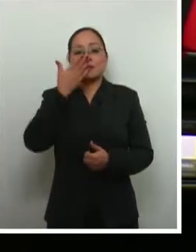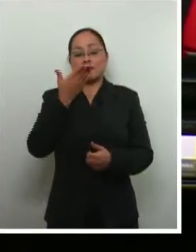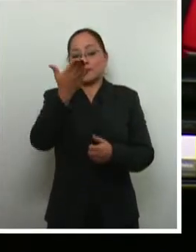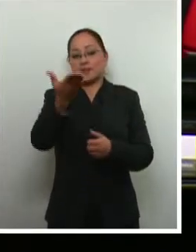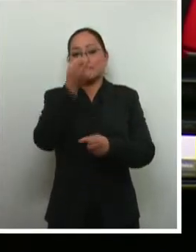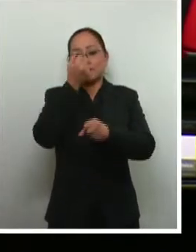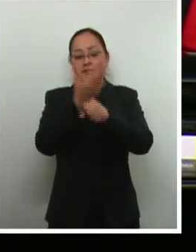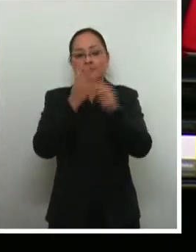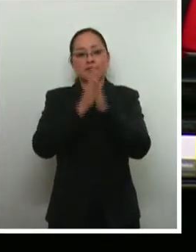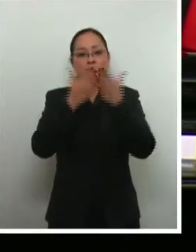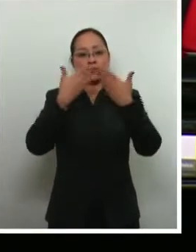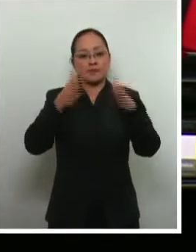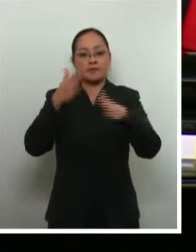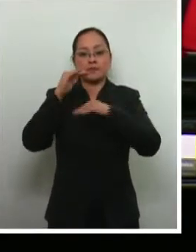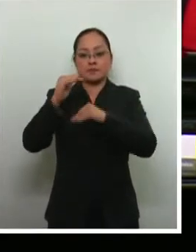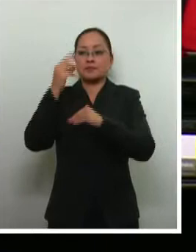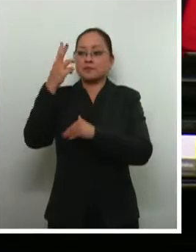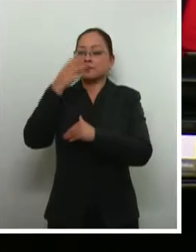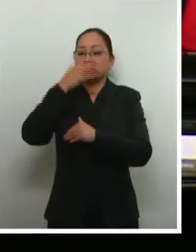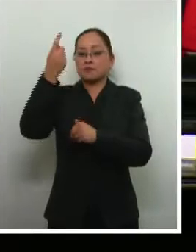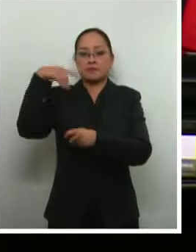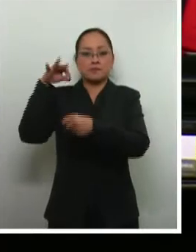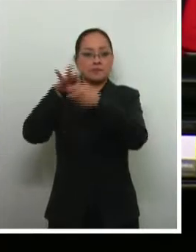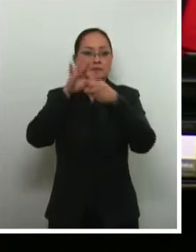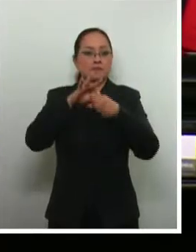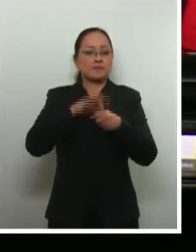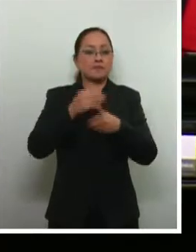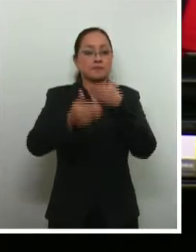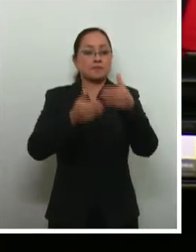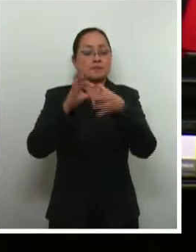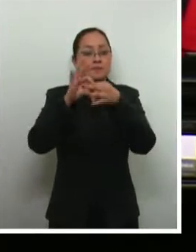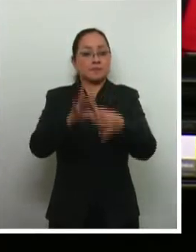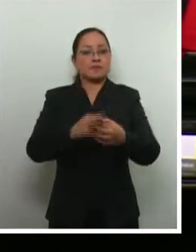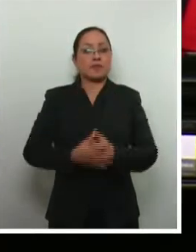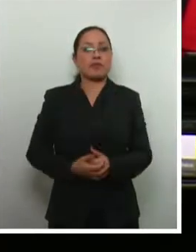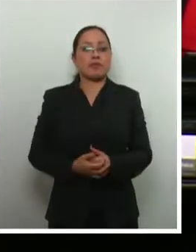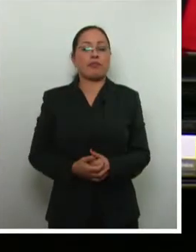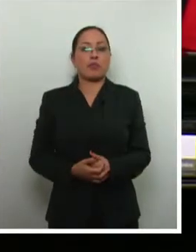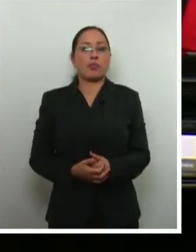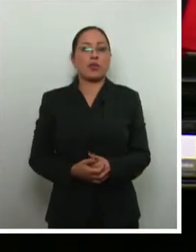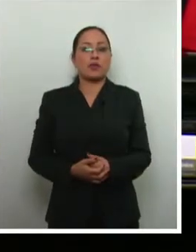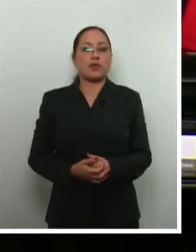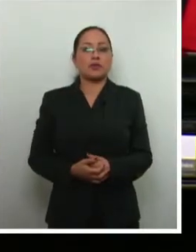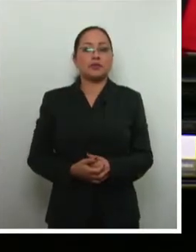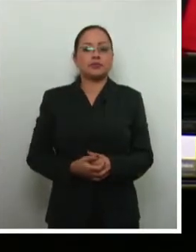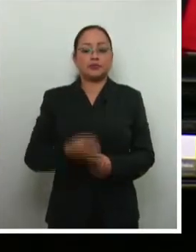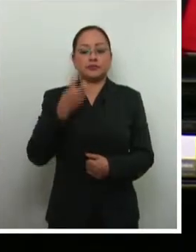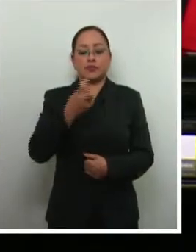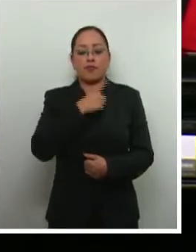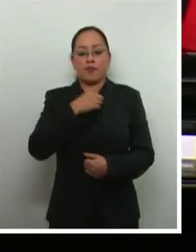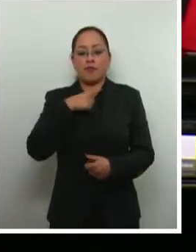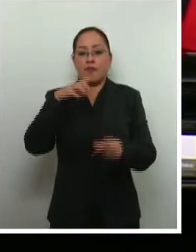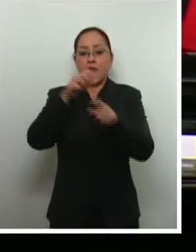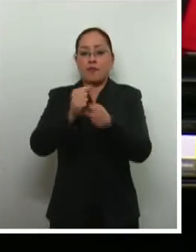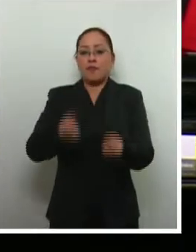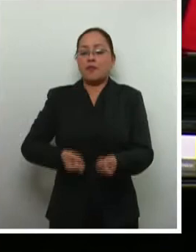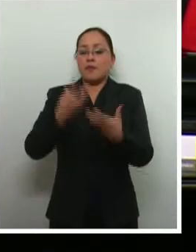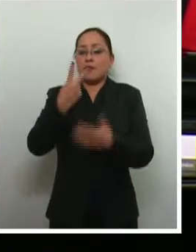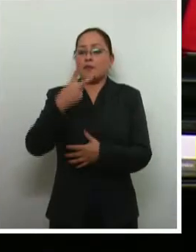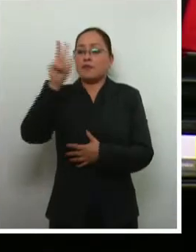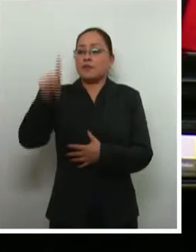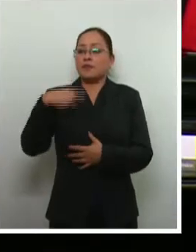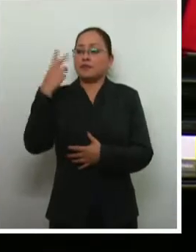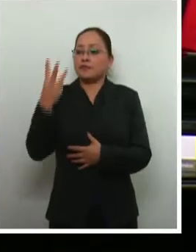abra el sistema electrónico por 3 minutos para proceder a la votación, la cual deberá ser por mayoría calificada